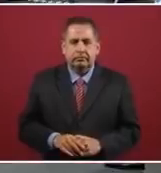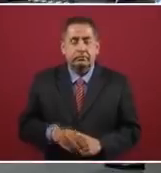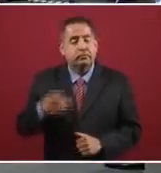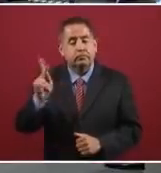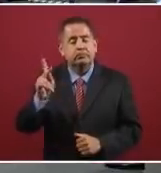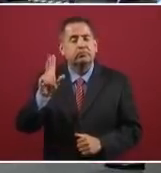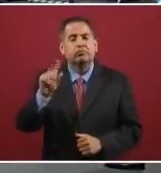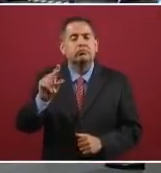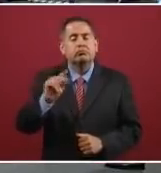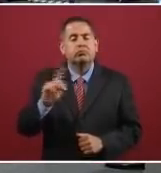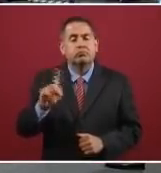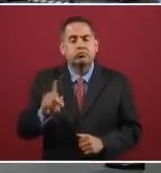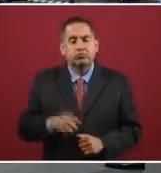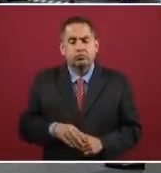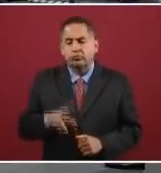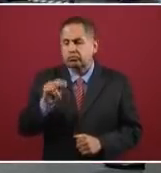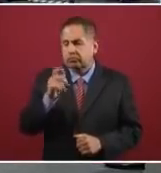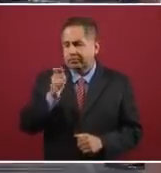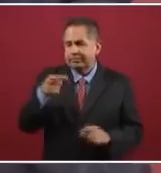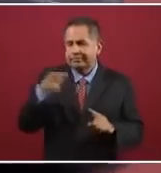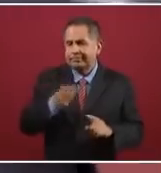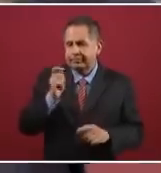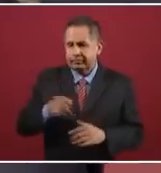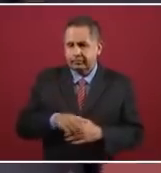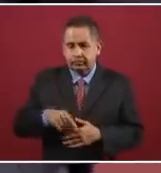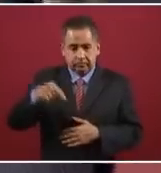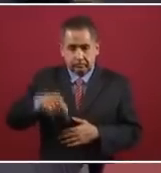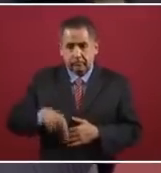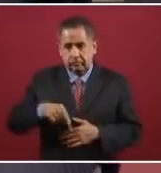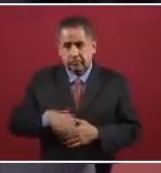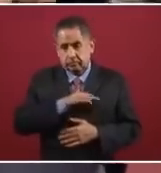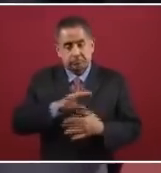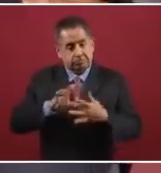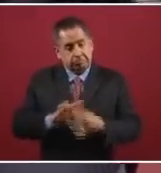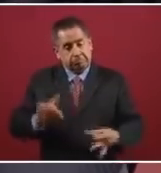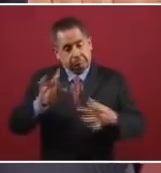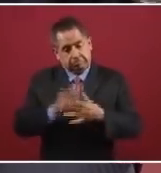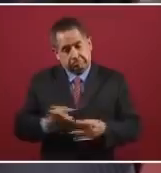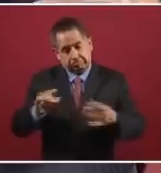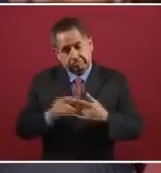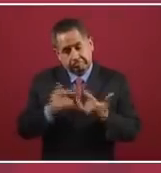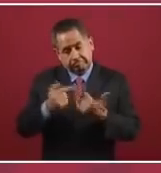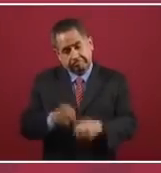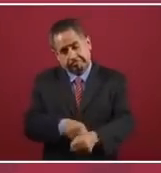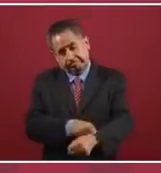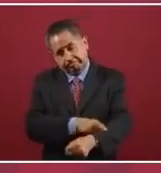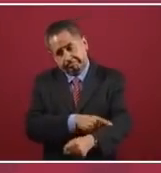Pero no solo eso. Aquí nos podríamos pasar